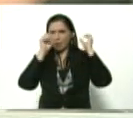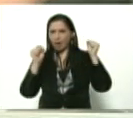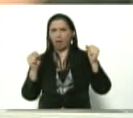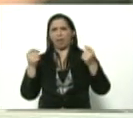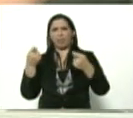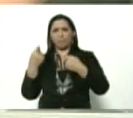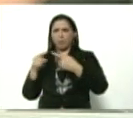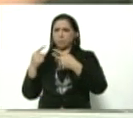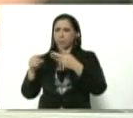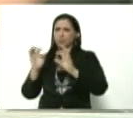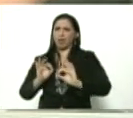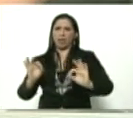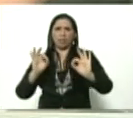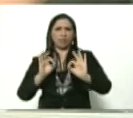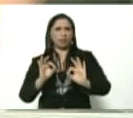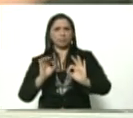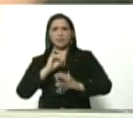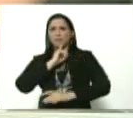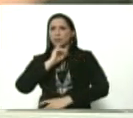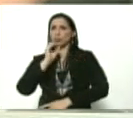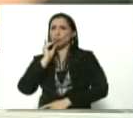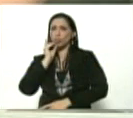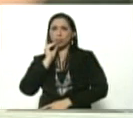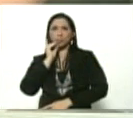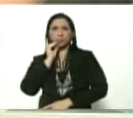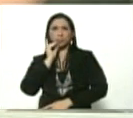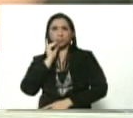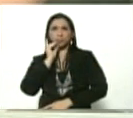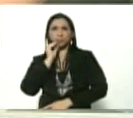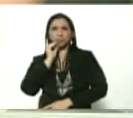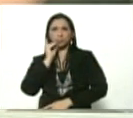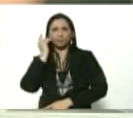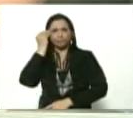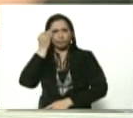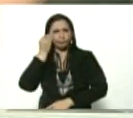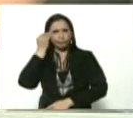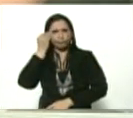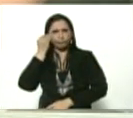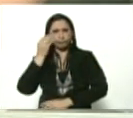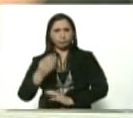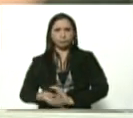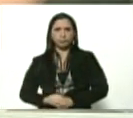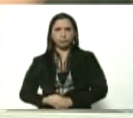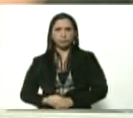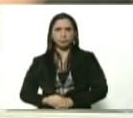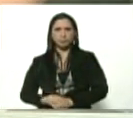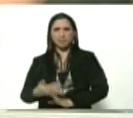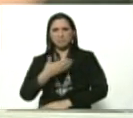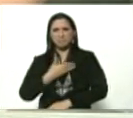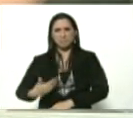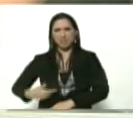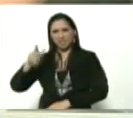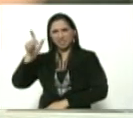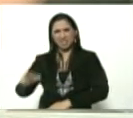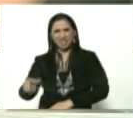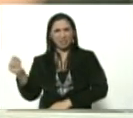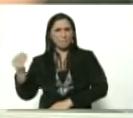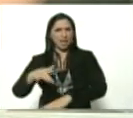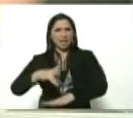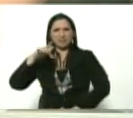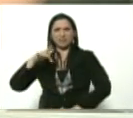consulados, ni nada de eso. Iván Duque creo que es el presidente más